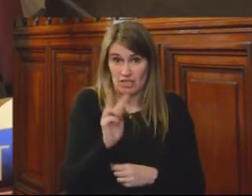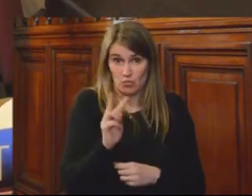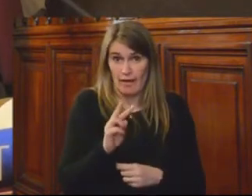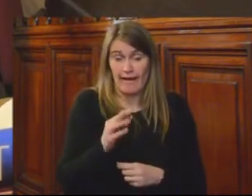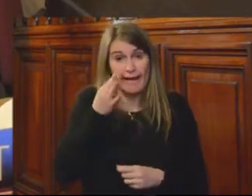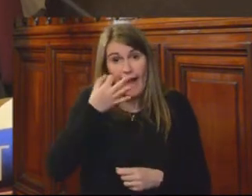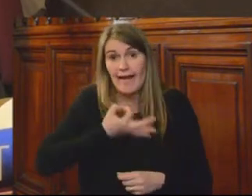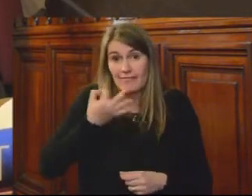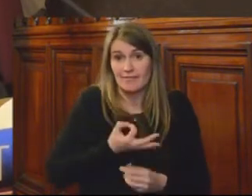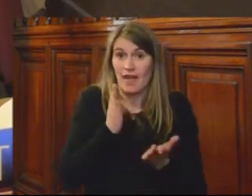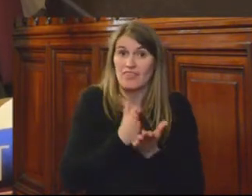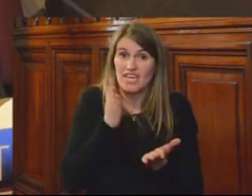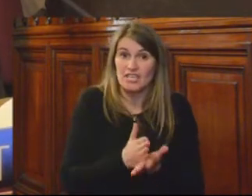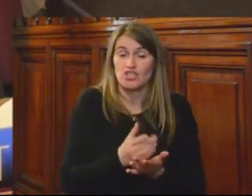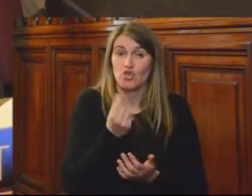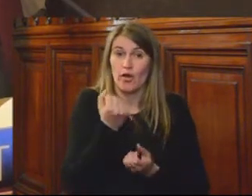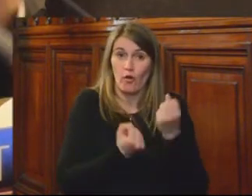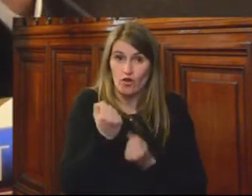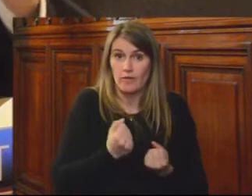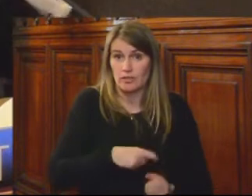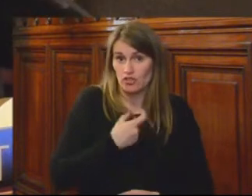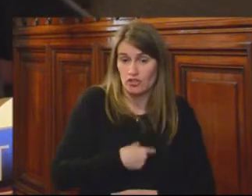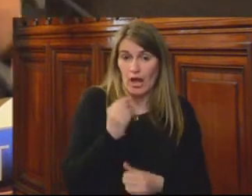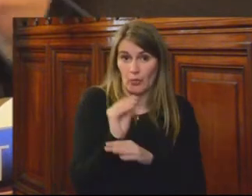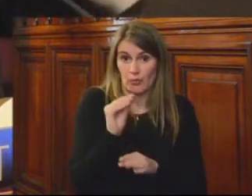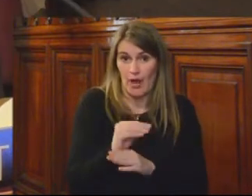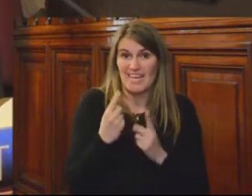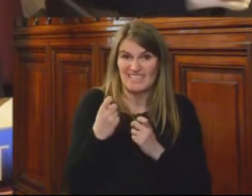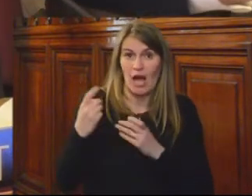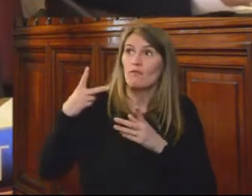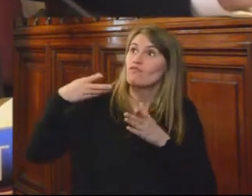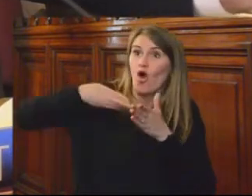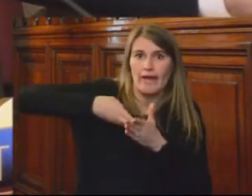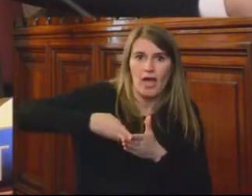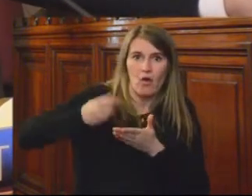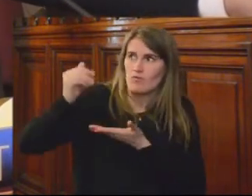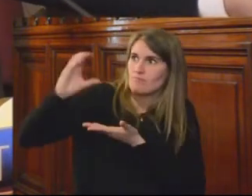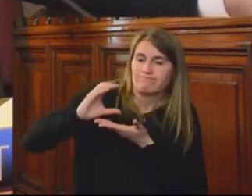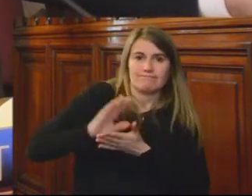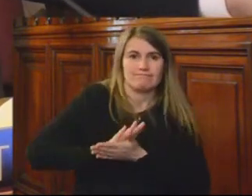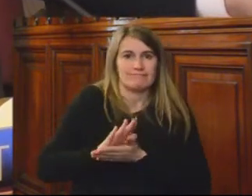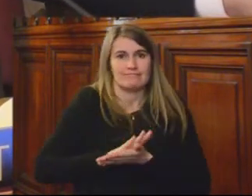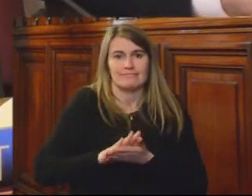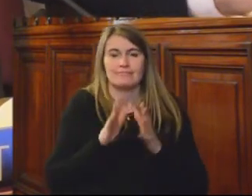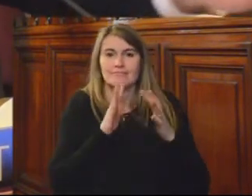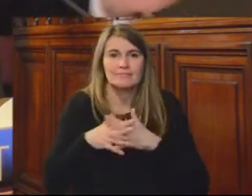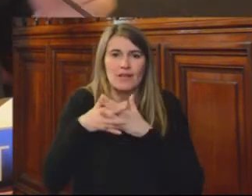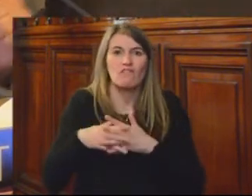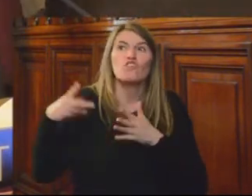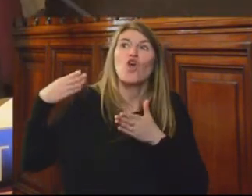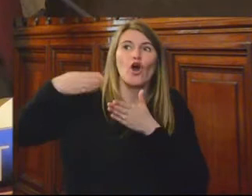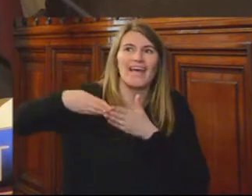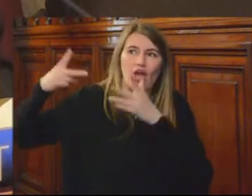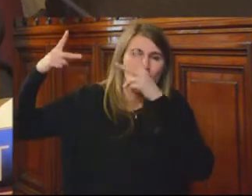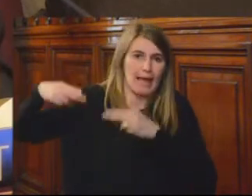derechos económicos, sociales y culturales. Un bloqueo que, como lo señaló el